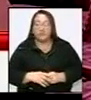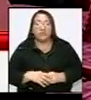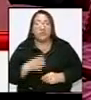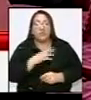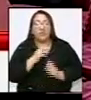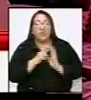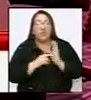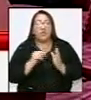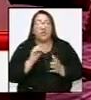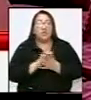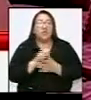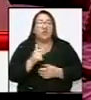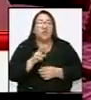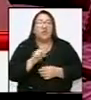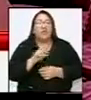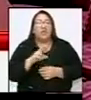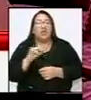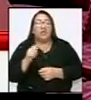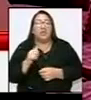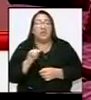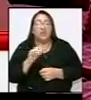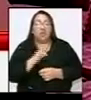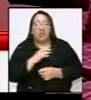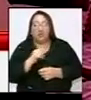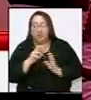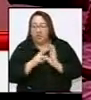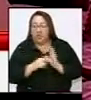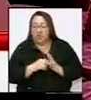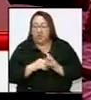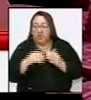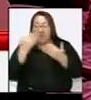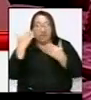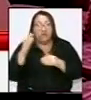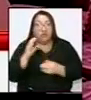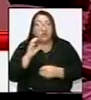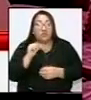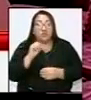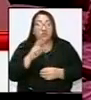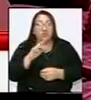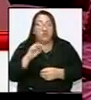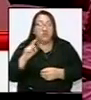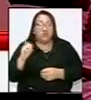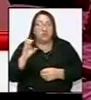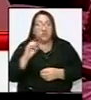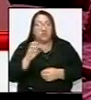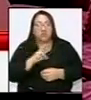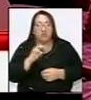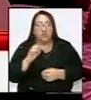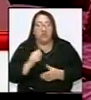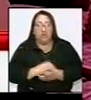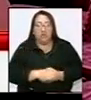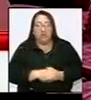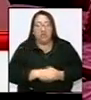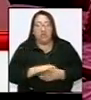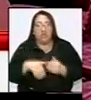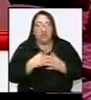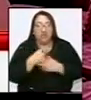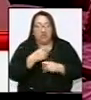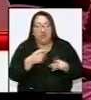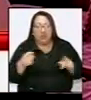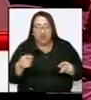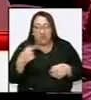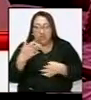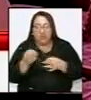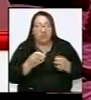de Lima, Ricardo Chavarría, y el gobernador regional de Piura, Servando García Correa. Todos ellos han